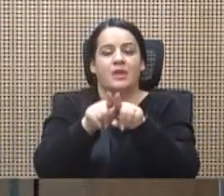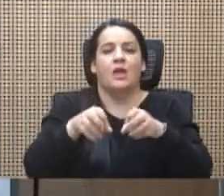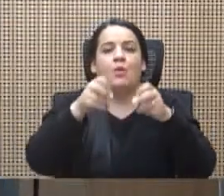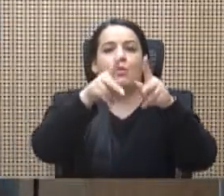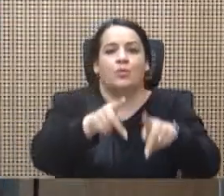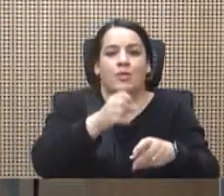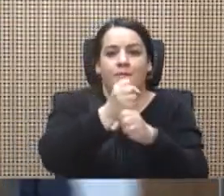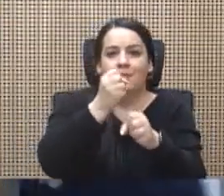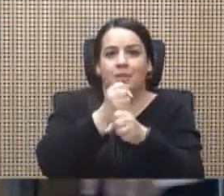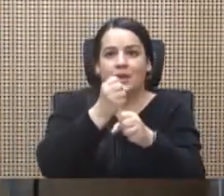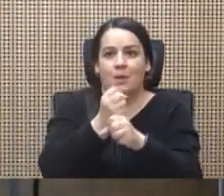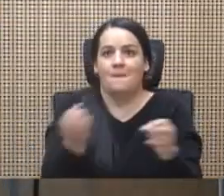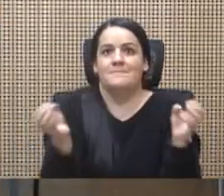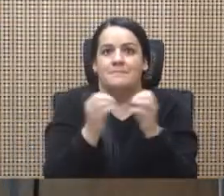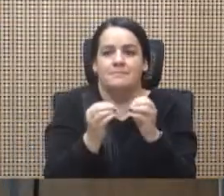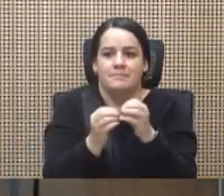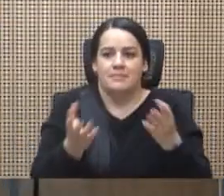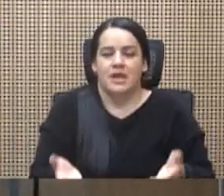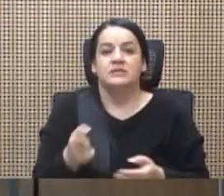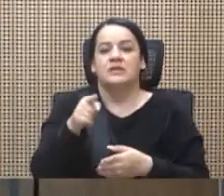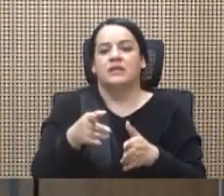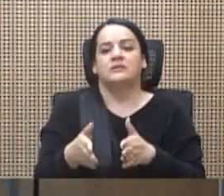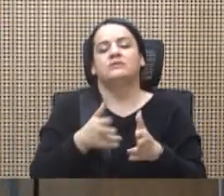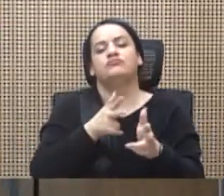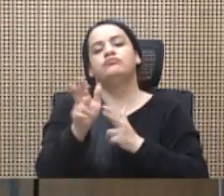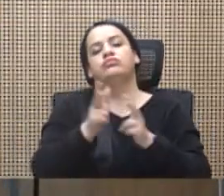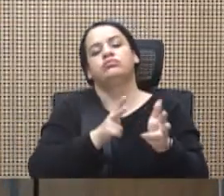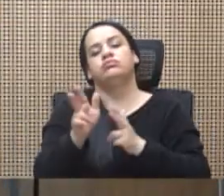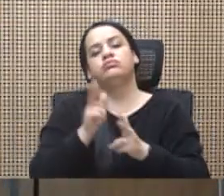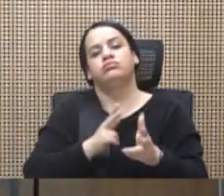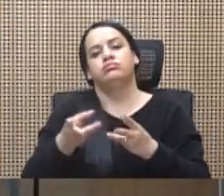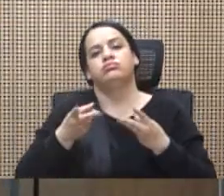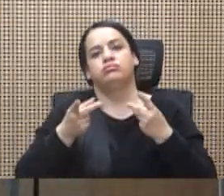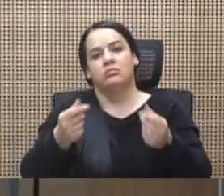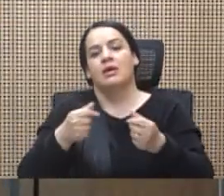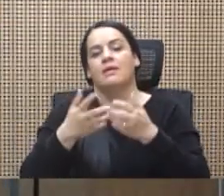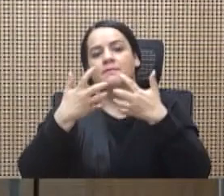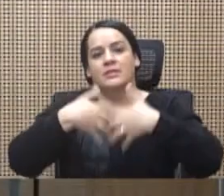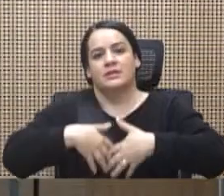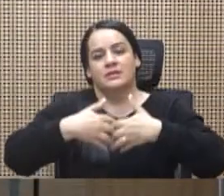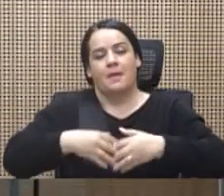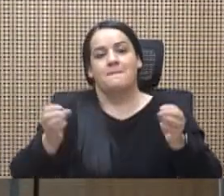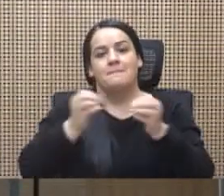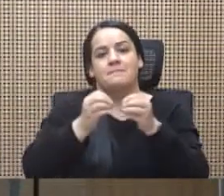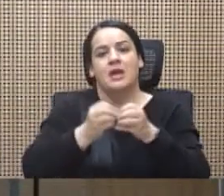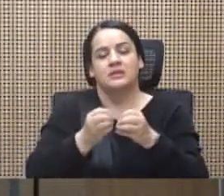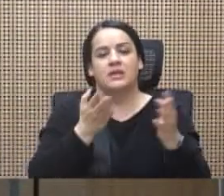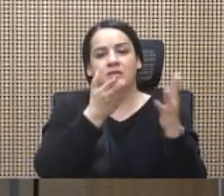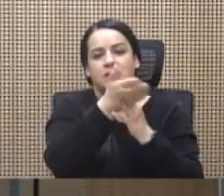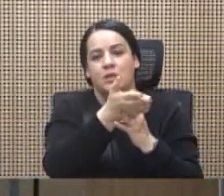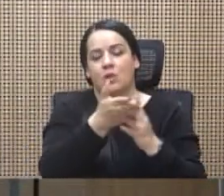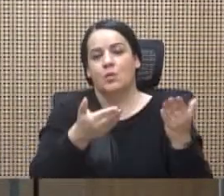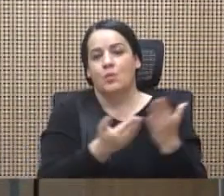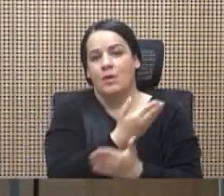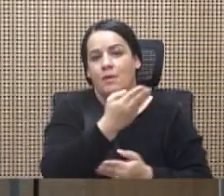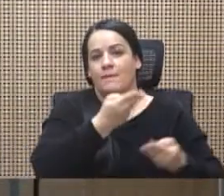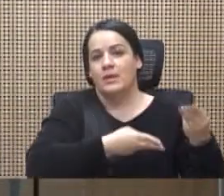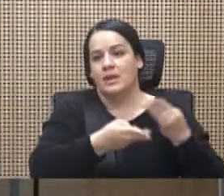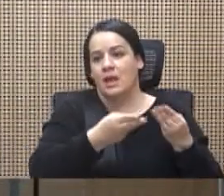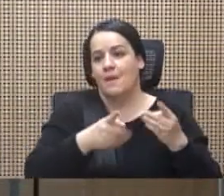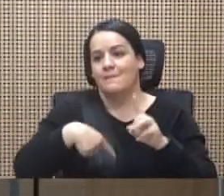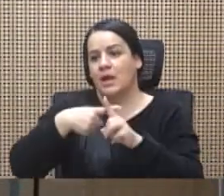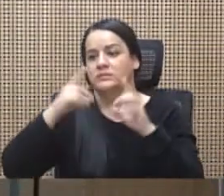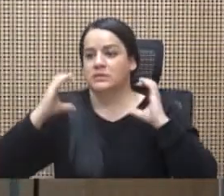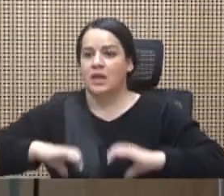a medida que el transporte se vuelve más frío y conveniente las empresas pueden expandir su alcance accediendo a nuevos mercados y clientes que antes eran difíciles de